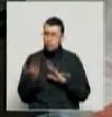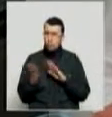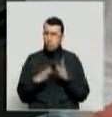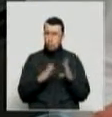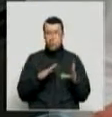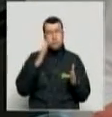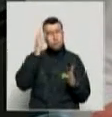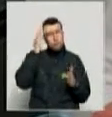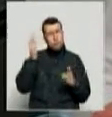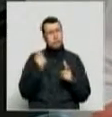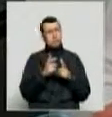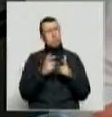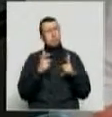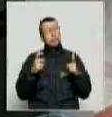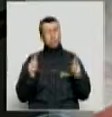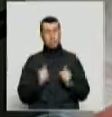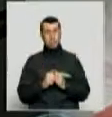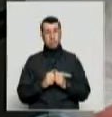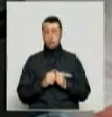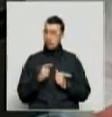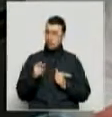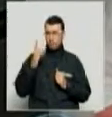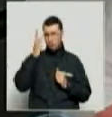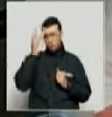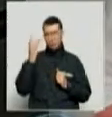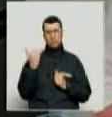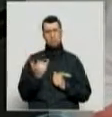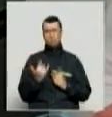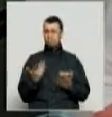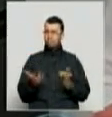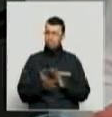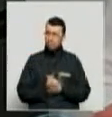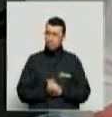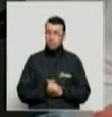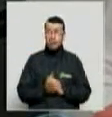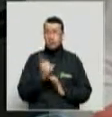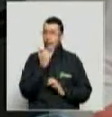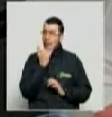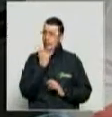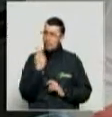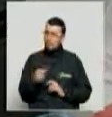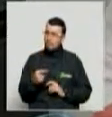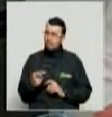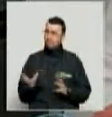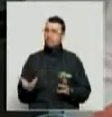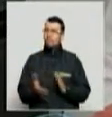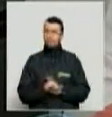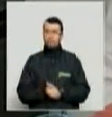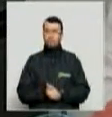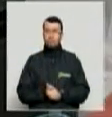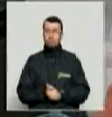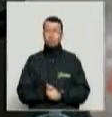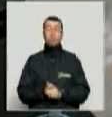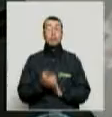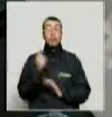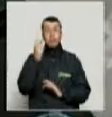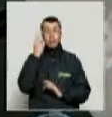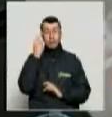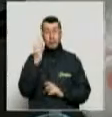dirán, ¿pero por qué da esa presión alta? ¿Qué es lo que está pasando? Entonces entendamos el